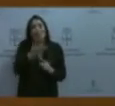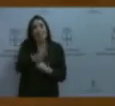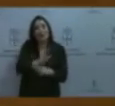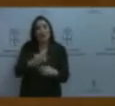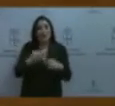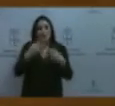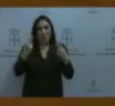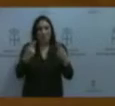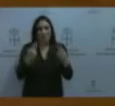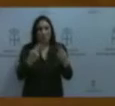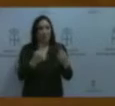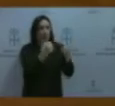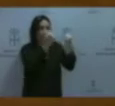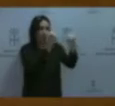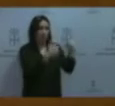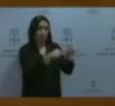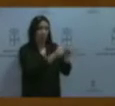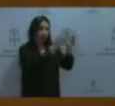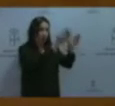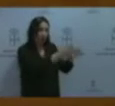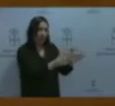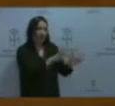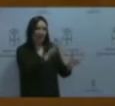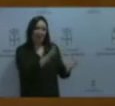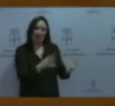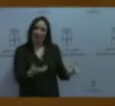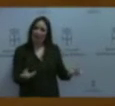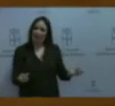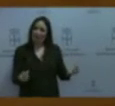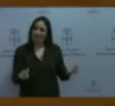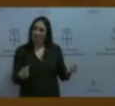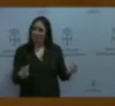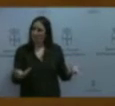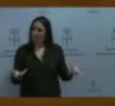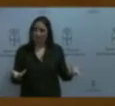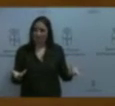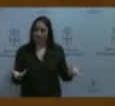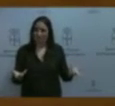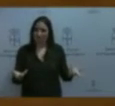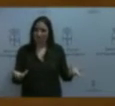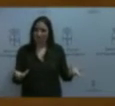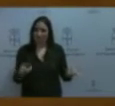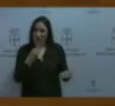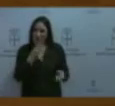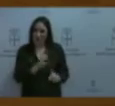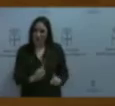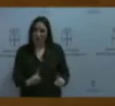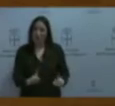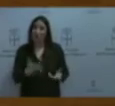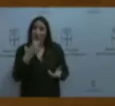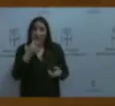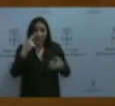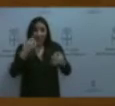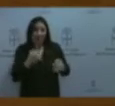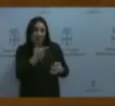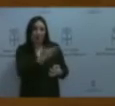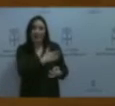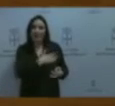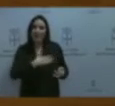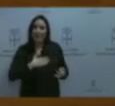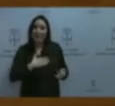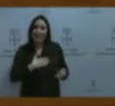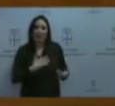la verdad que deja bastante que desear. Así que, si realmente quiere estar a la altura, por favor, responda a esas dos